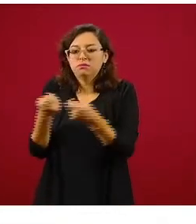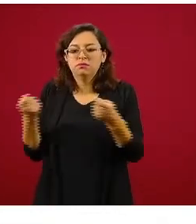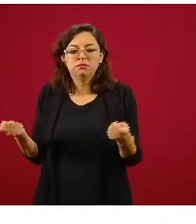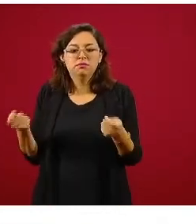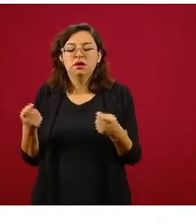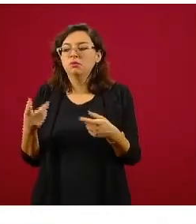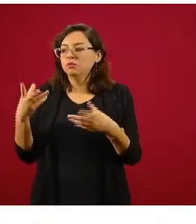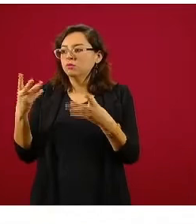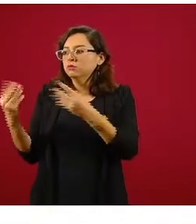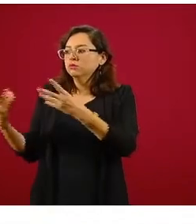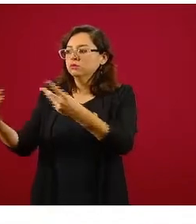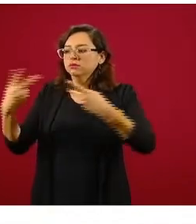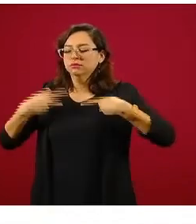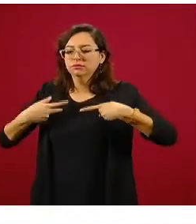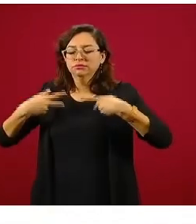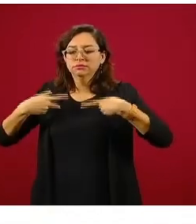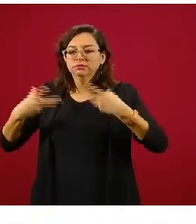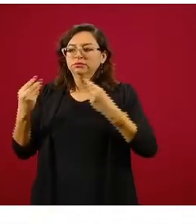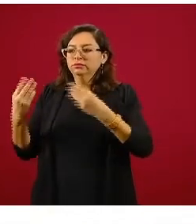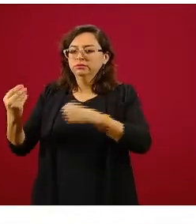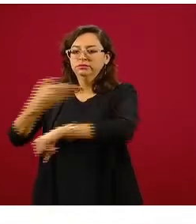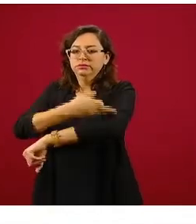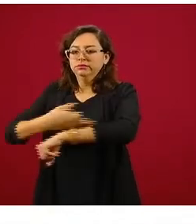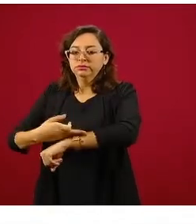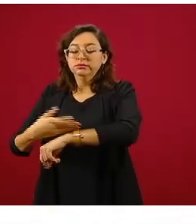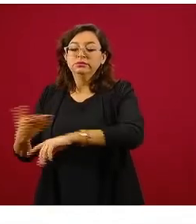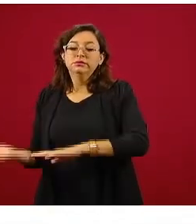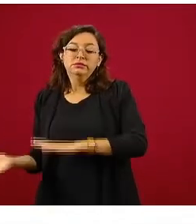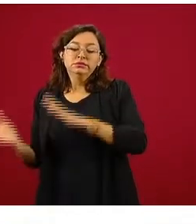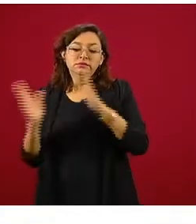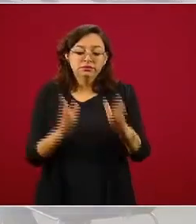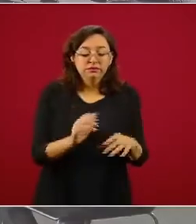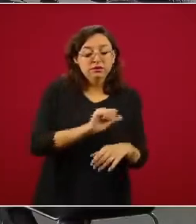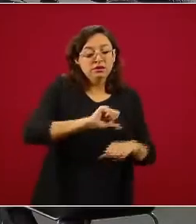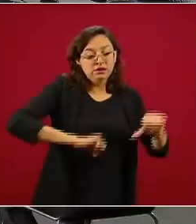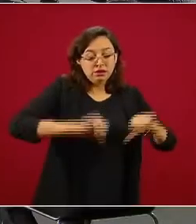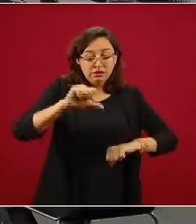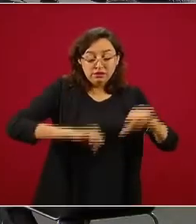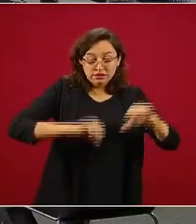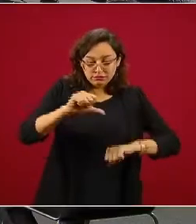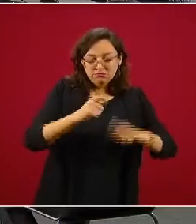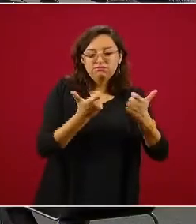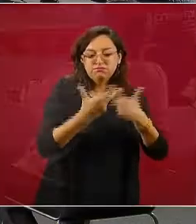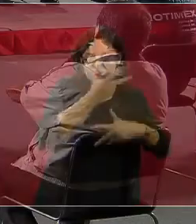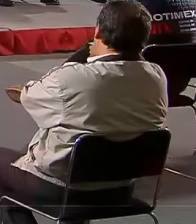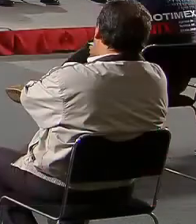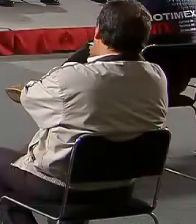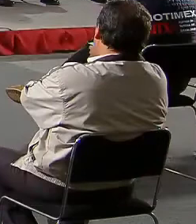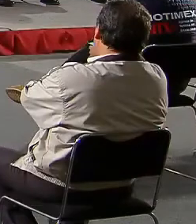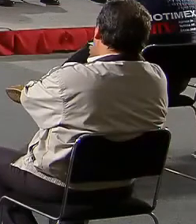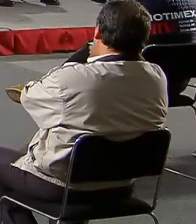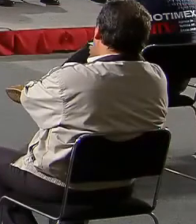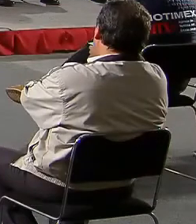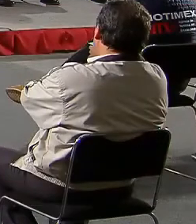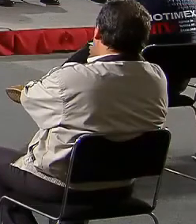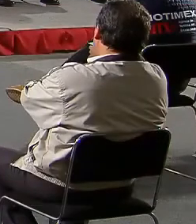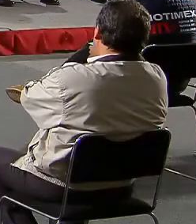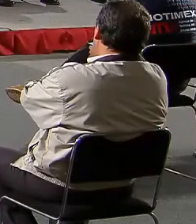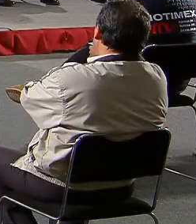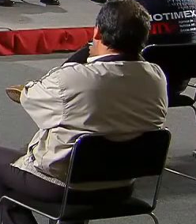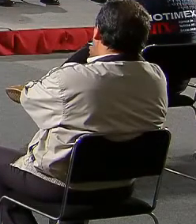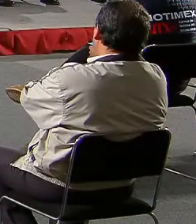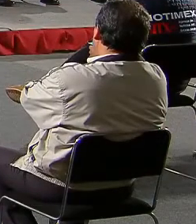numerosas familias, a diferencia de actividades que generan ingresos pero están concentrados en